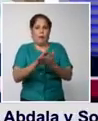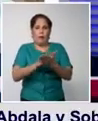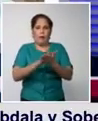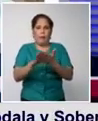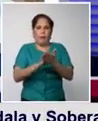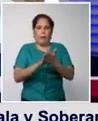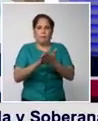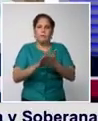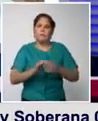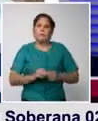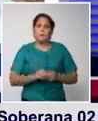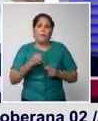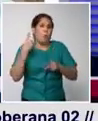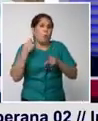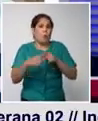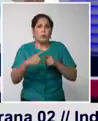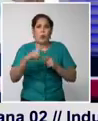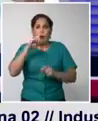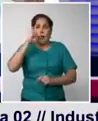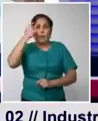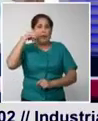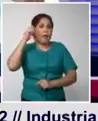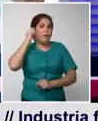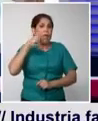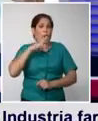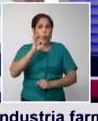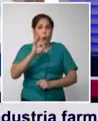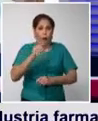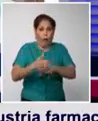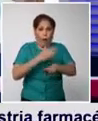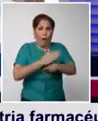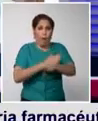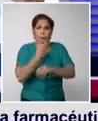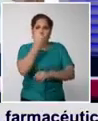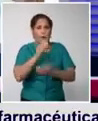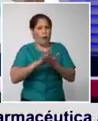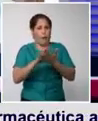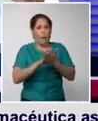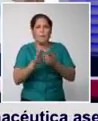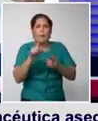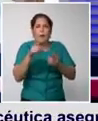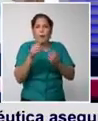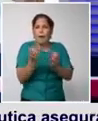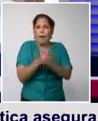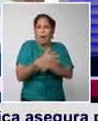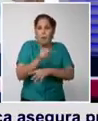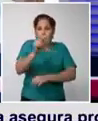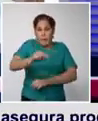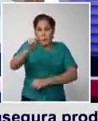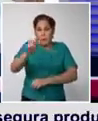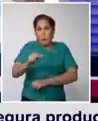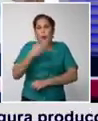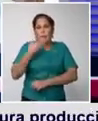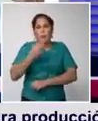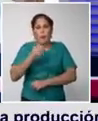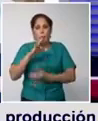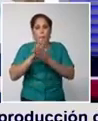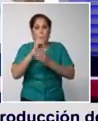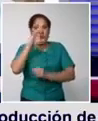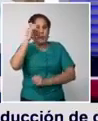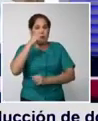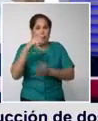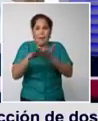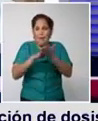igual que otros productos inmunomoduladores, inmunopotenciadores, puesto que estos productos pueden falsear el resultado con la